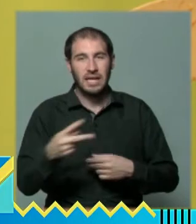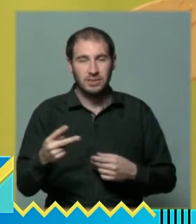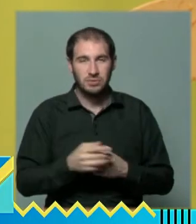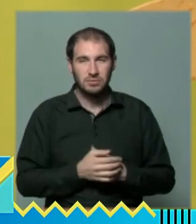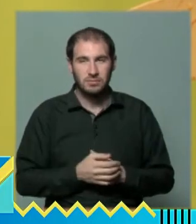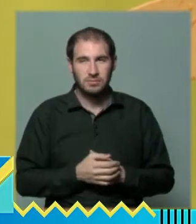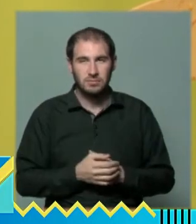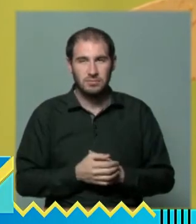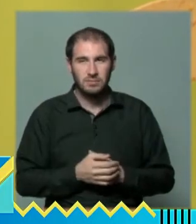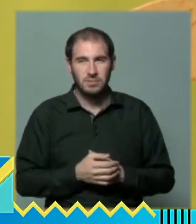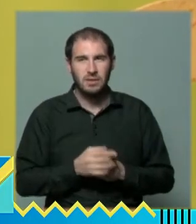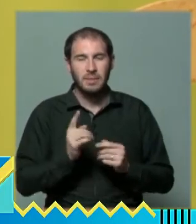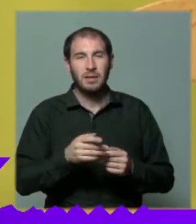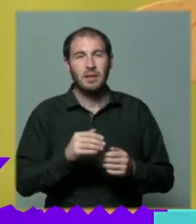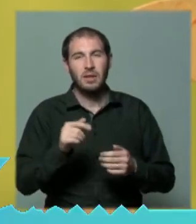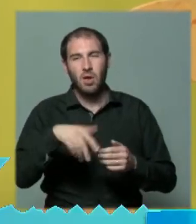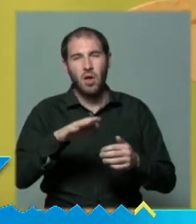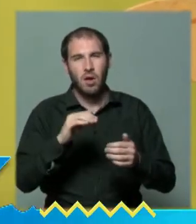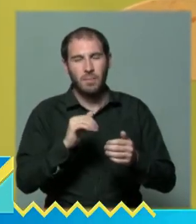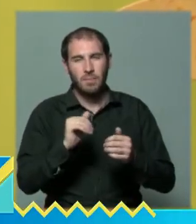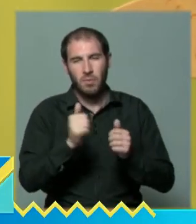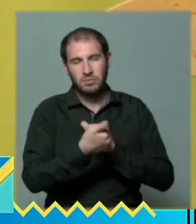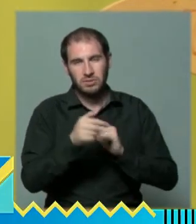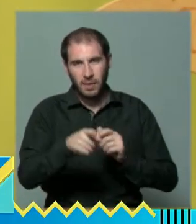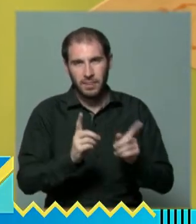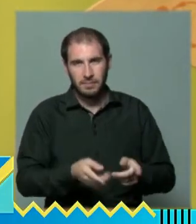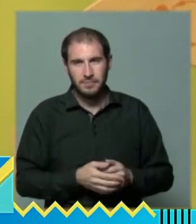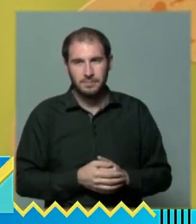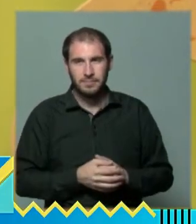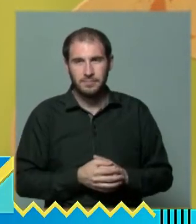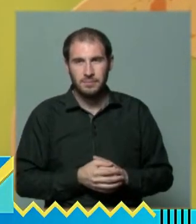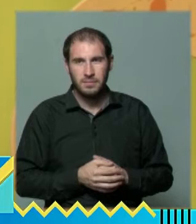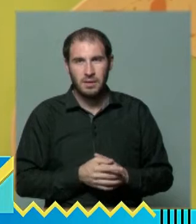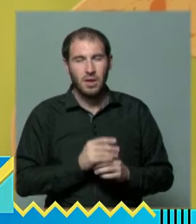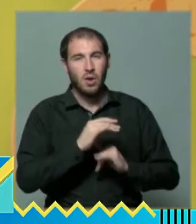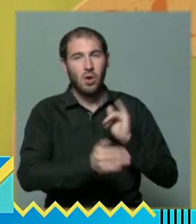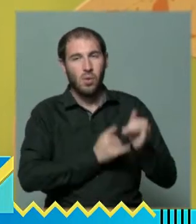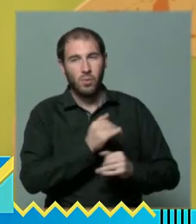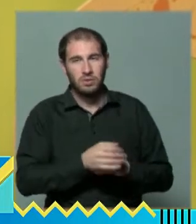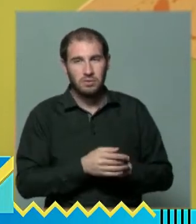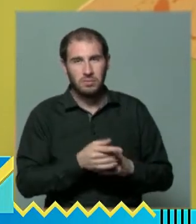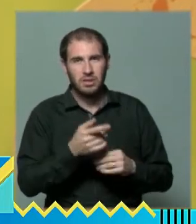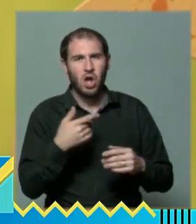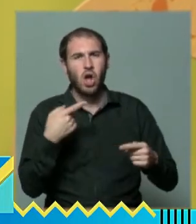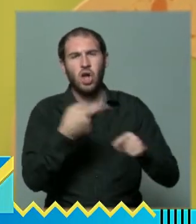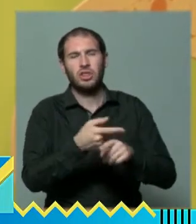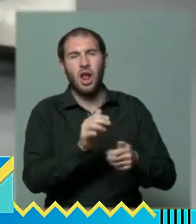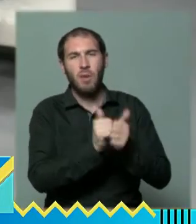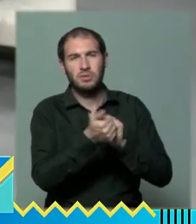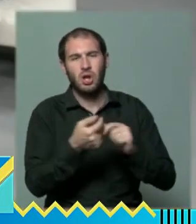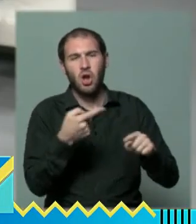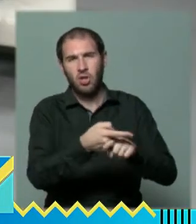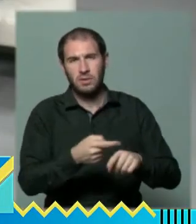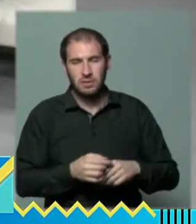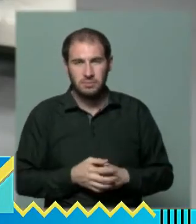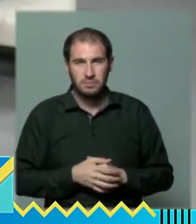mujer y el homosexual. Lo cual ya está dando la pauta de lo homofóbico de este código,